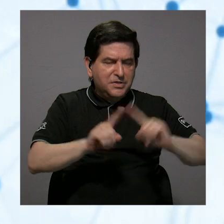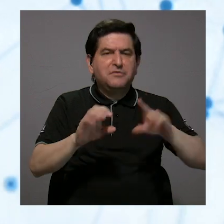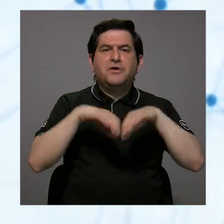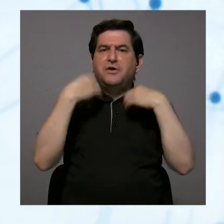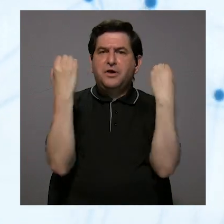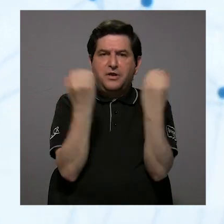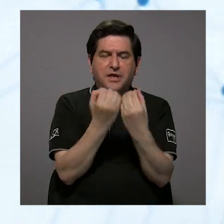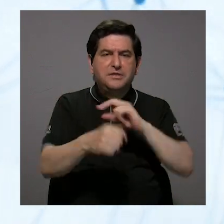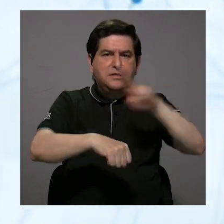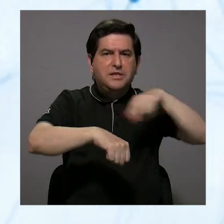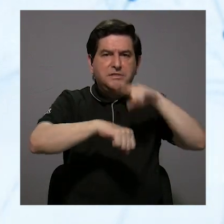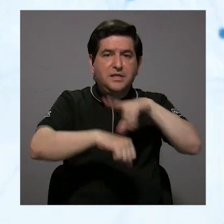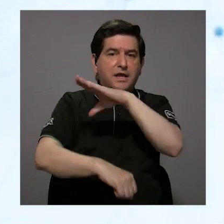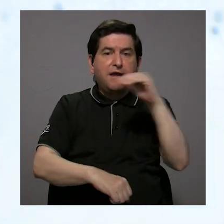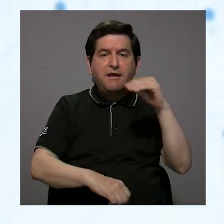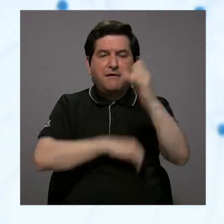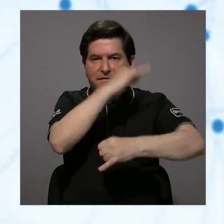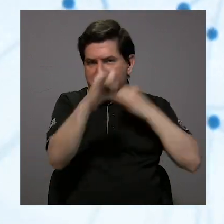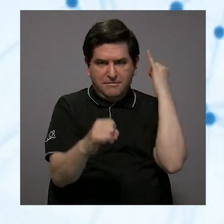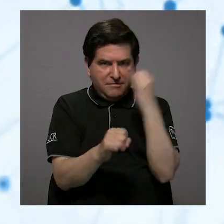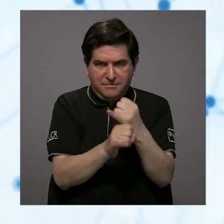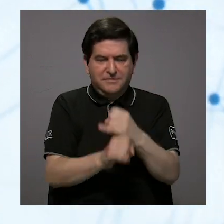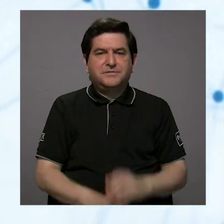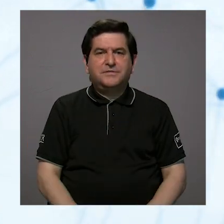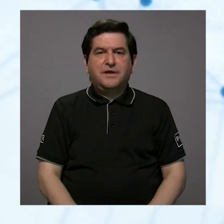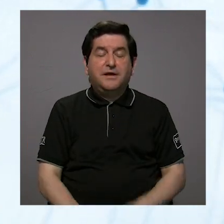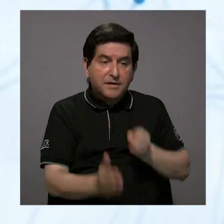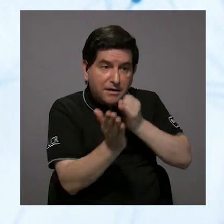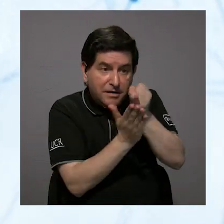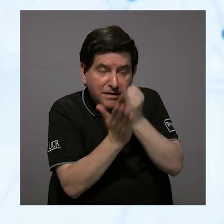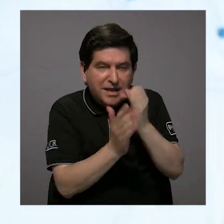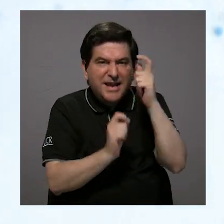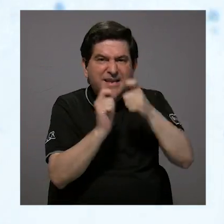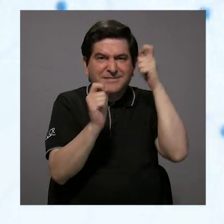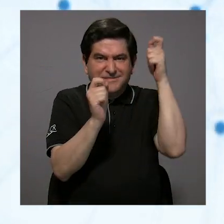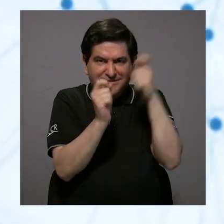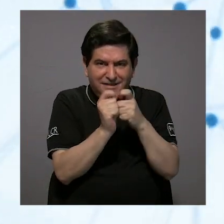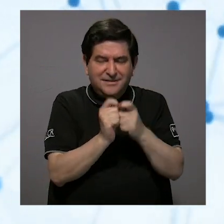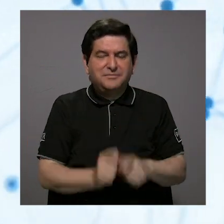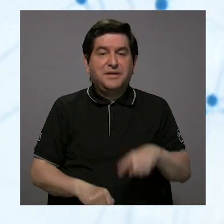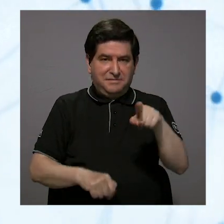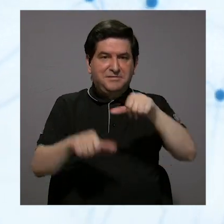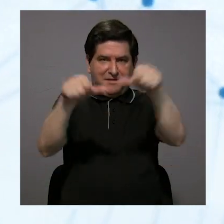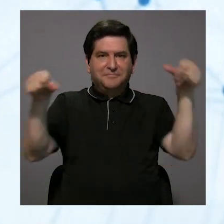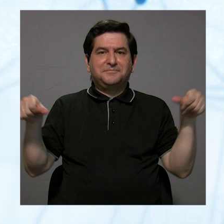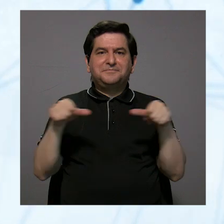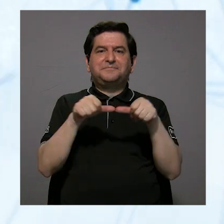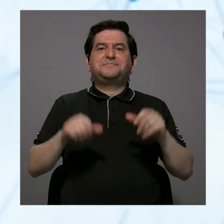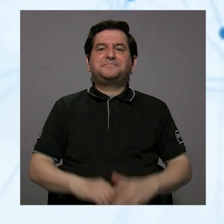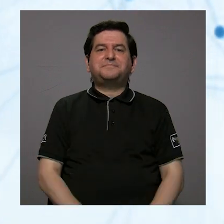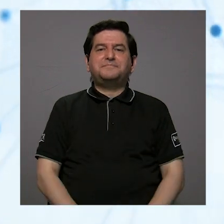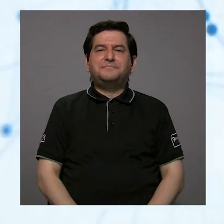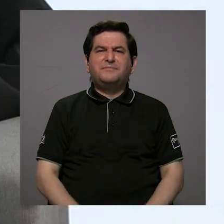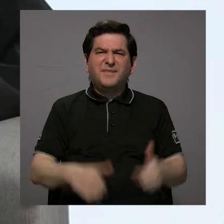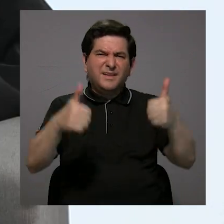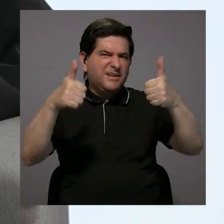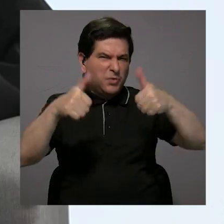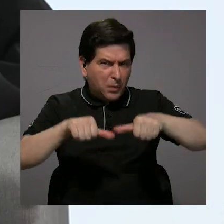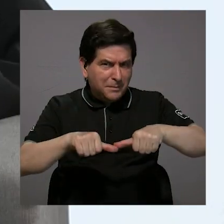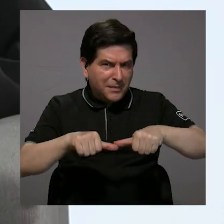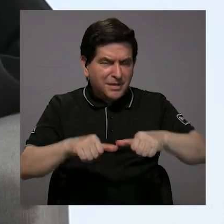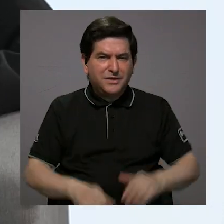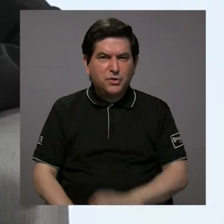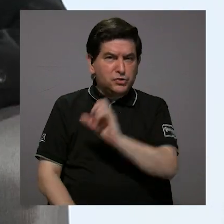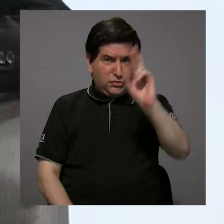diferentes organizaciones nacionales e internacionales para investigar específicamente en estas áreas. Esto de los